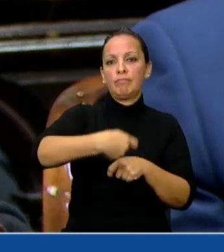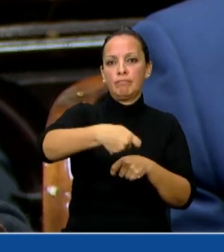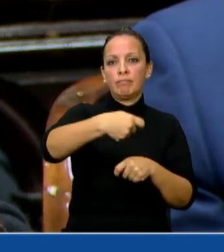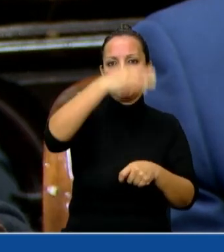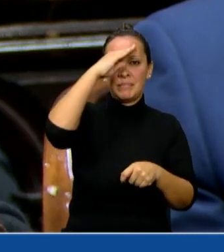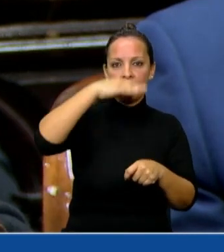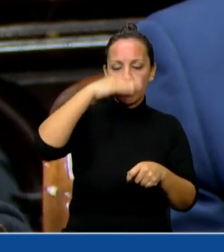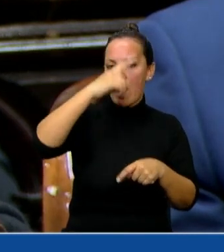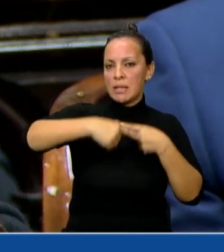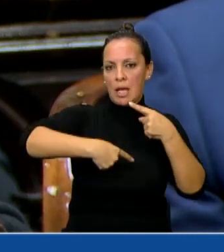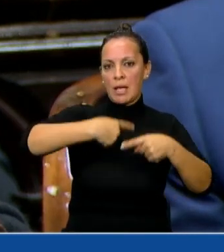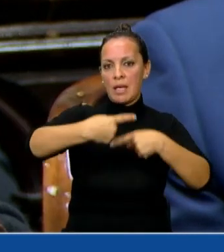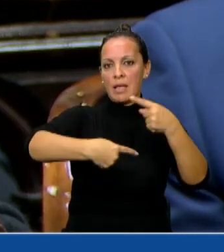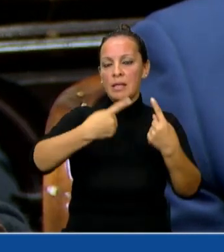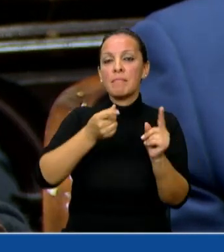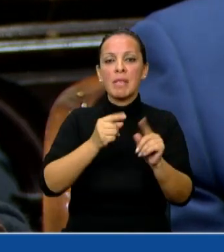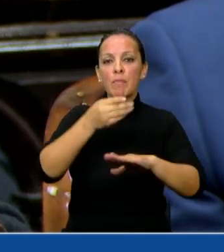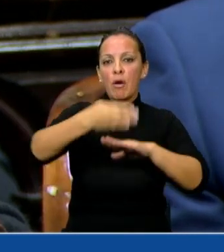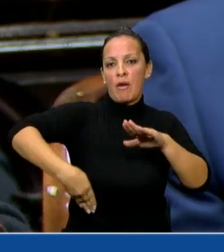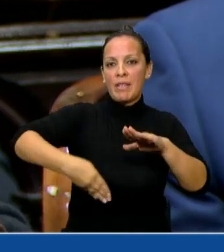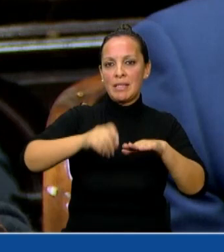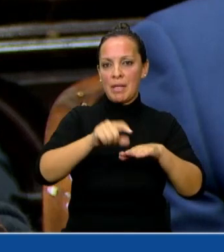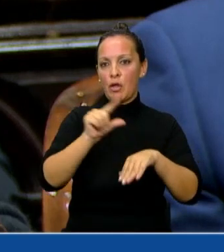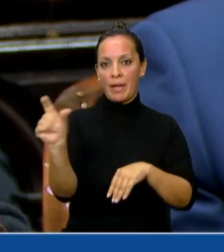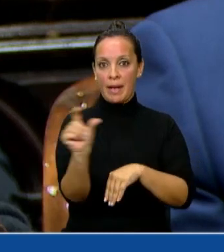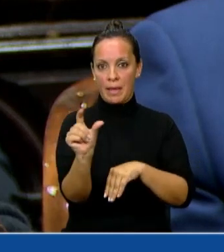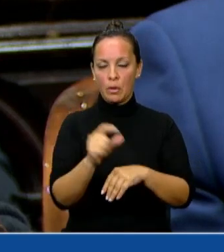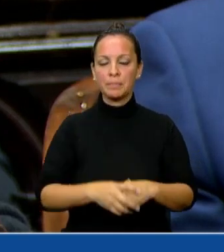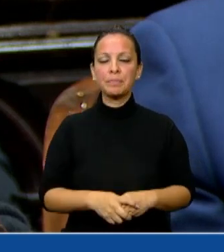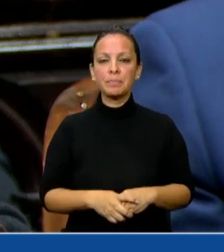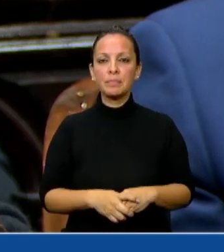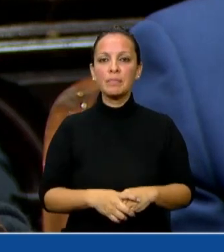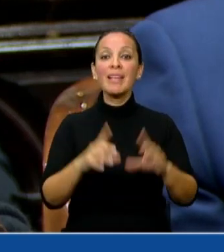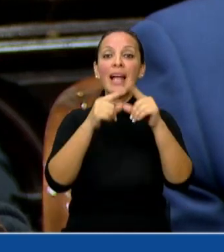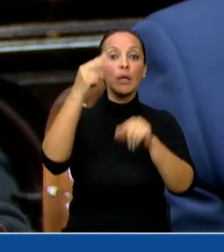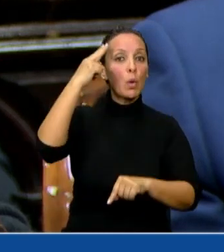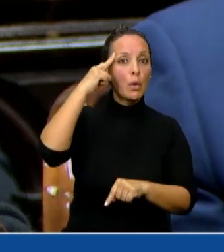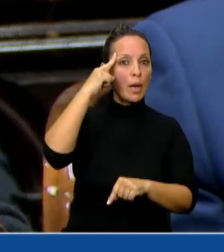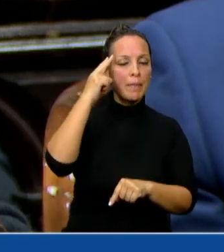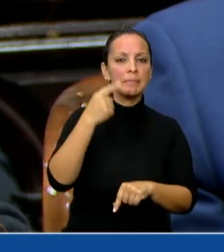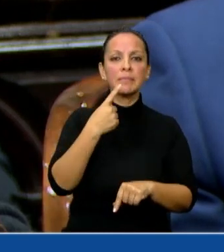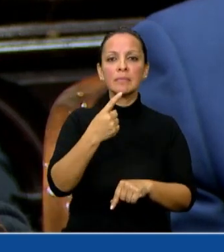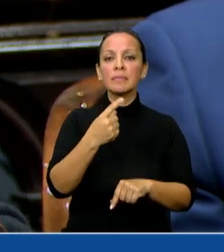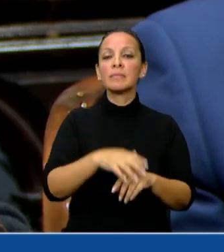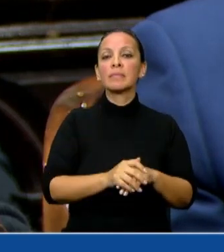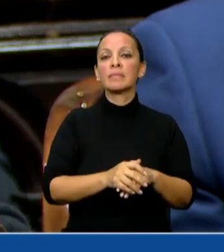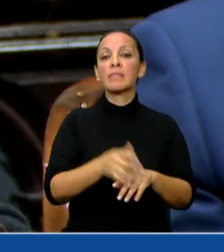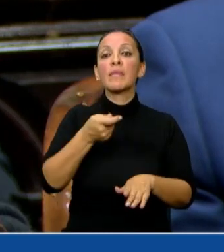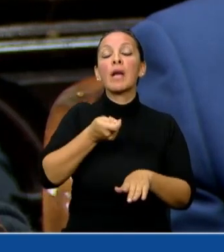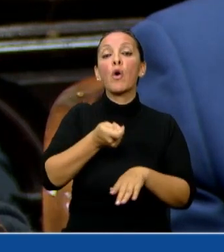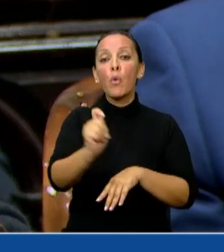y consecutivas al vencimiento del crédito. El artículo 9 establece la suspensión de juicios de